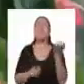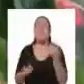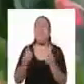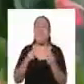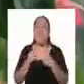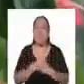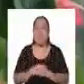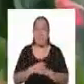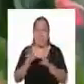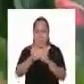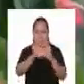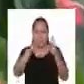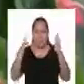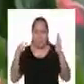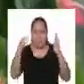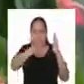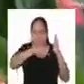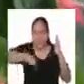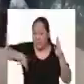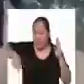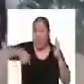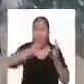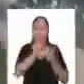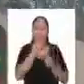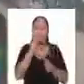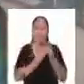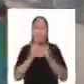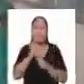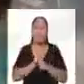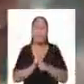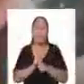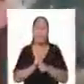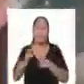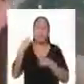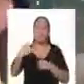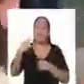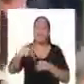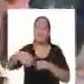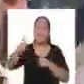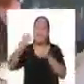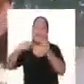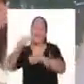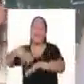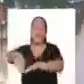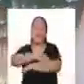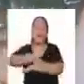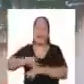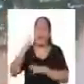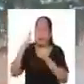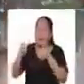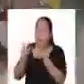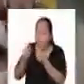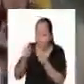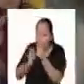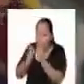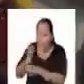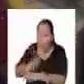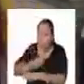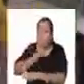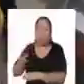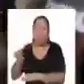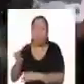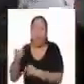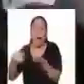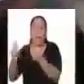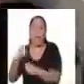En la puerta de las grandes aglomeraciones de gente siempre va a haber ambulantes, porque lo que atrae al ambulante es la demanda. Y eso es lo que creo